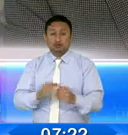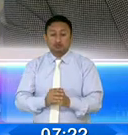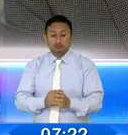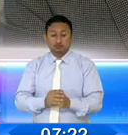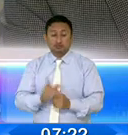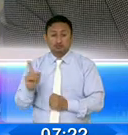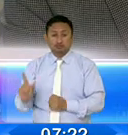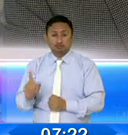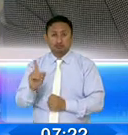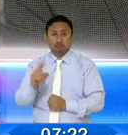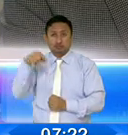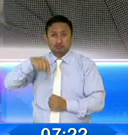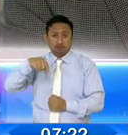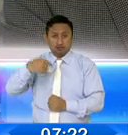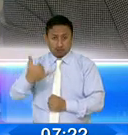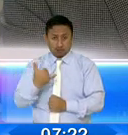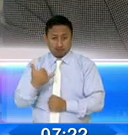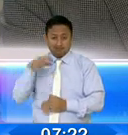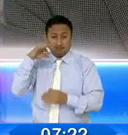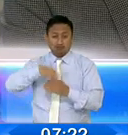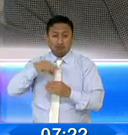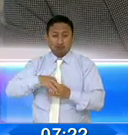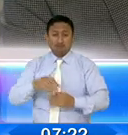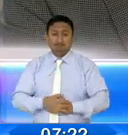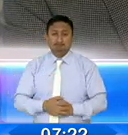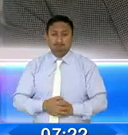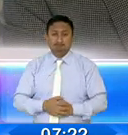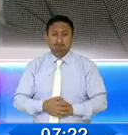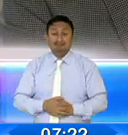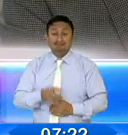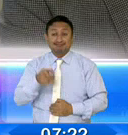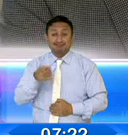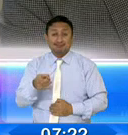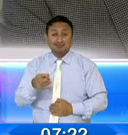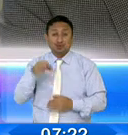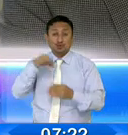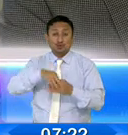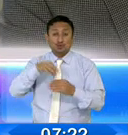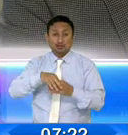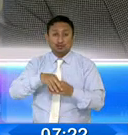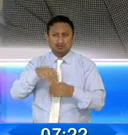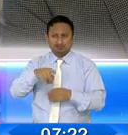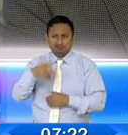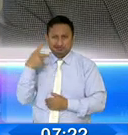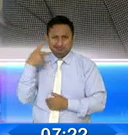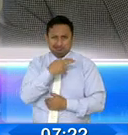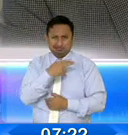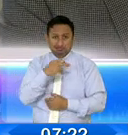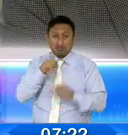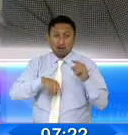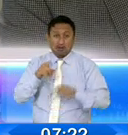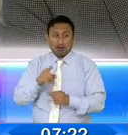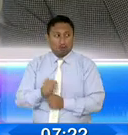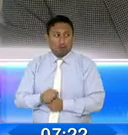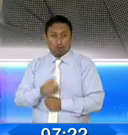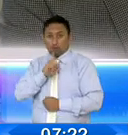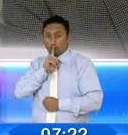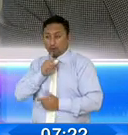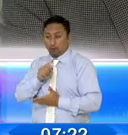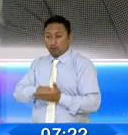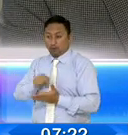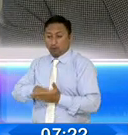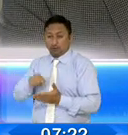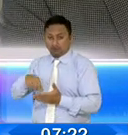su esperanza en las urnas. Uh-huh. Y esas urnas son vulneradas en las mesas de